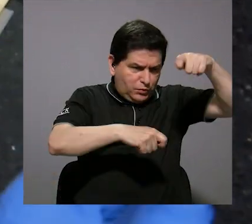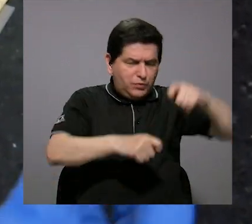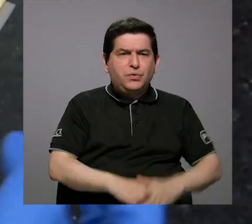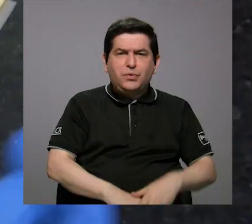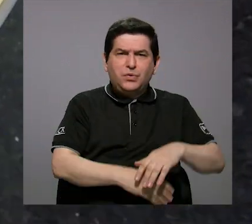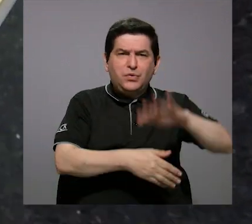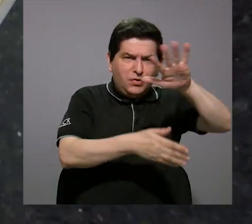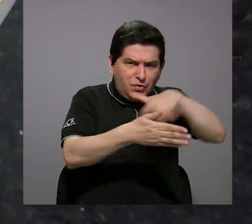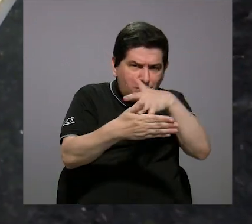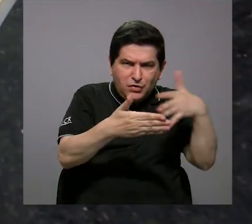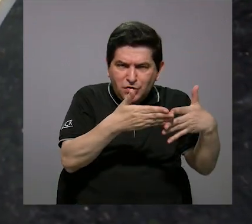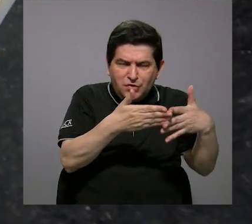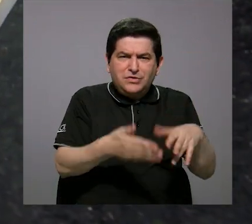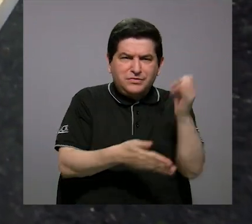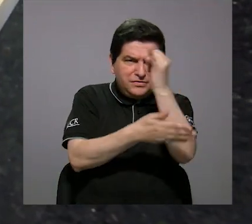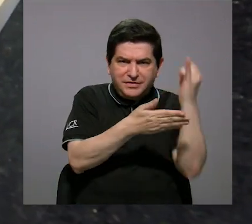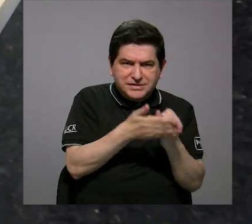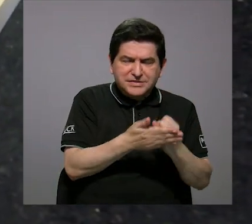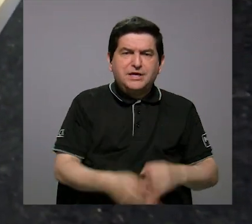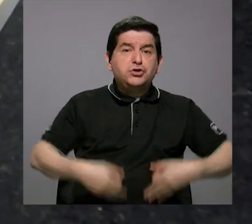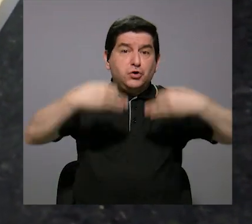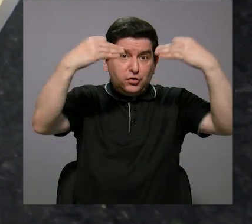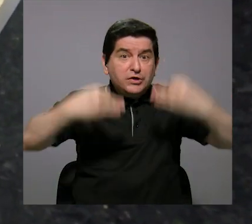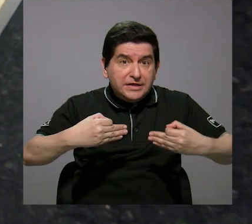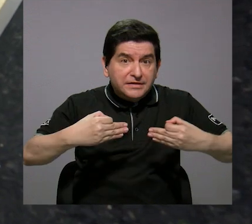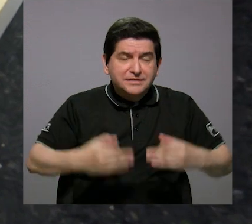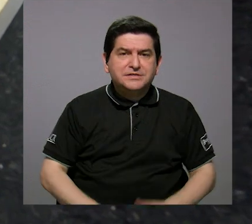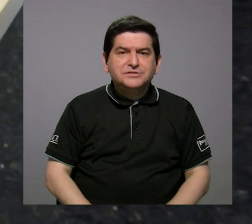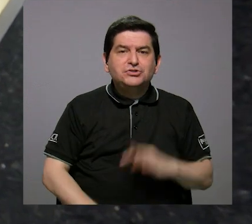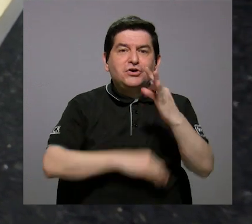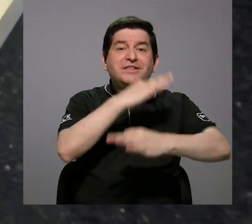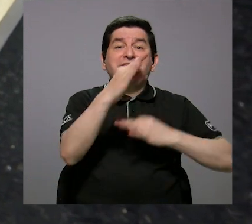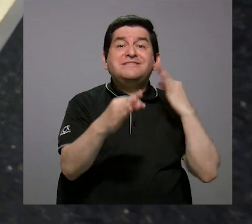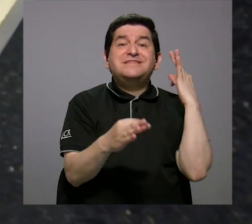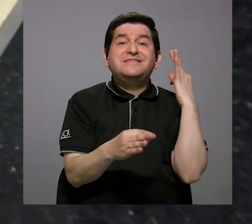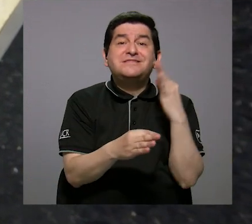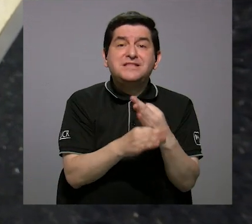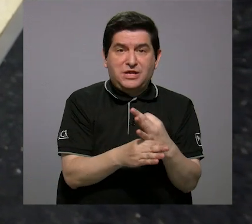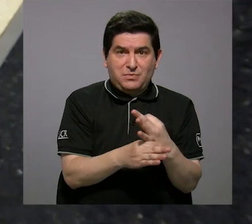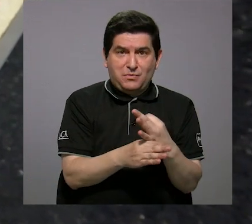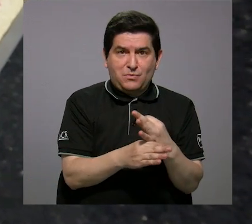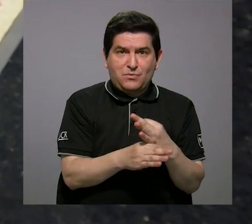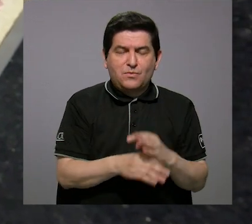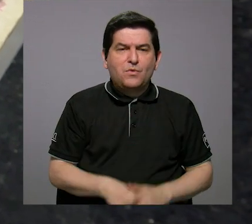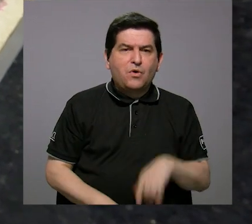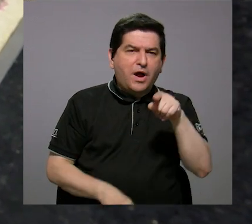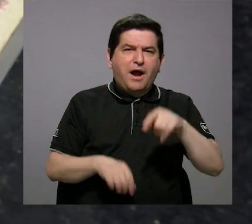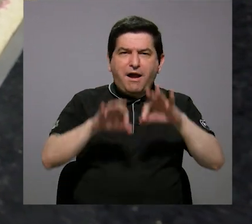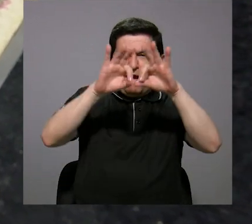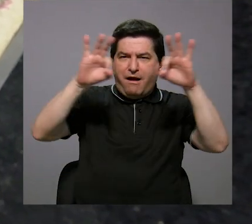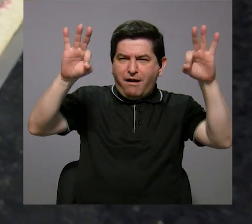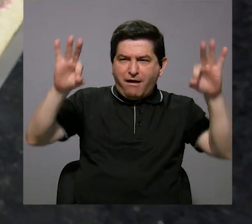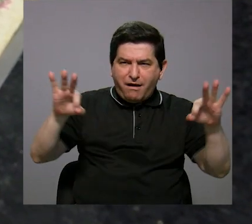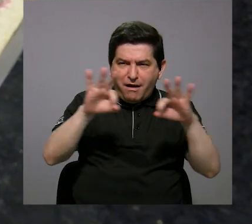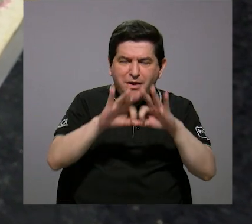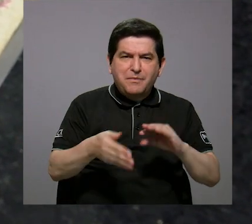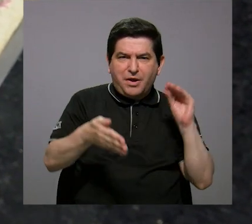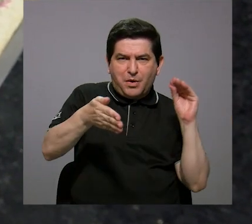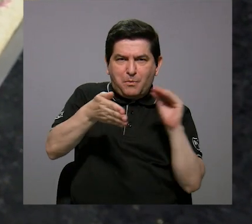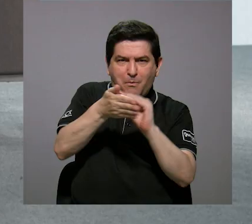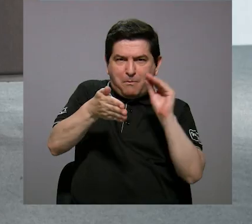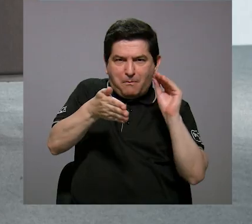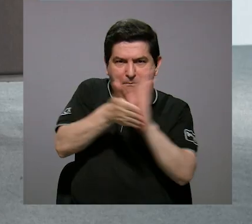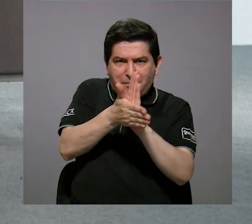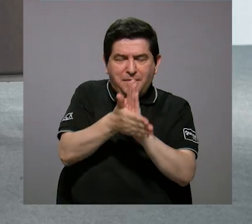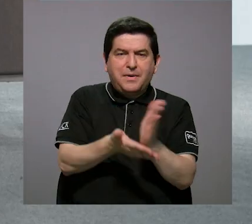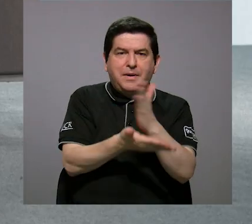diseño gráfico y las decisiones que se tomaron en cuanto al tipo, digamos, de imagen que se grabó en los billetes, de